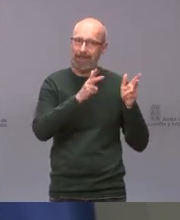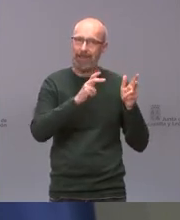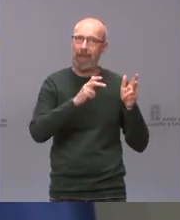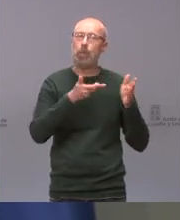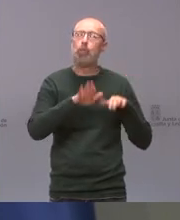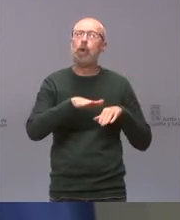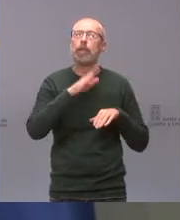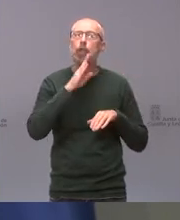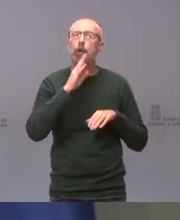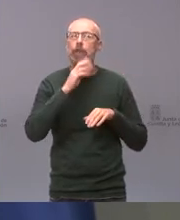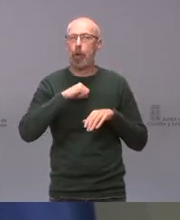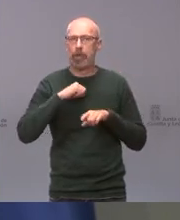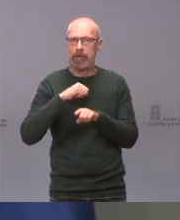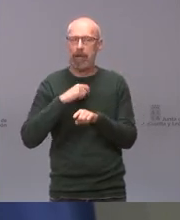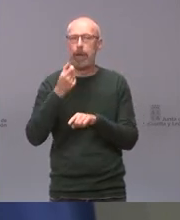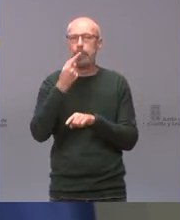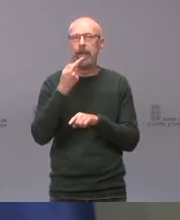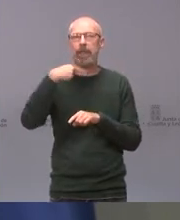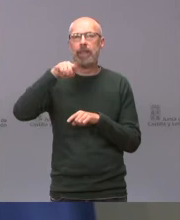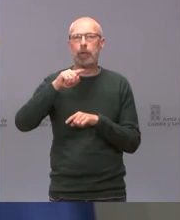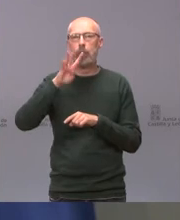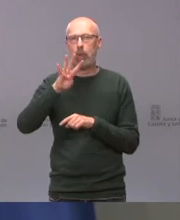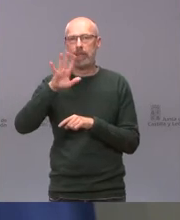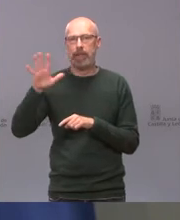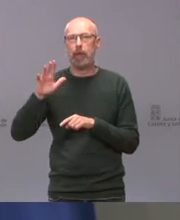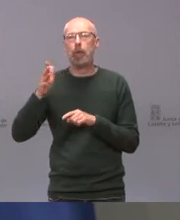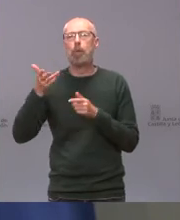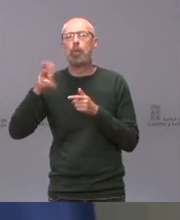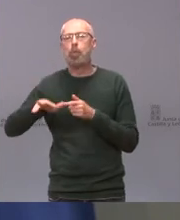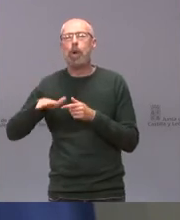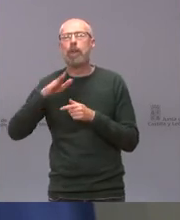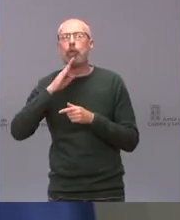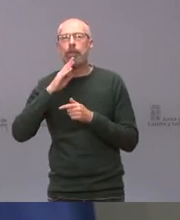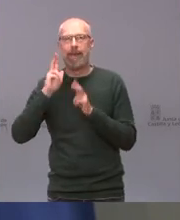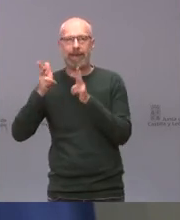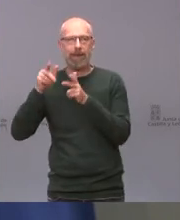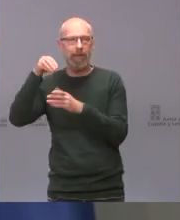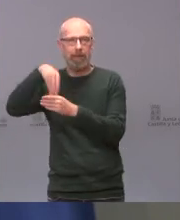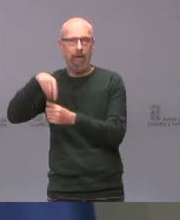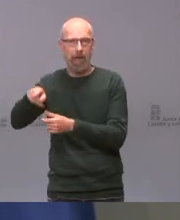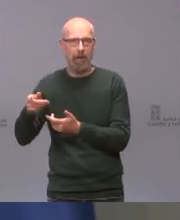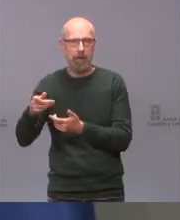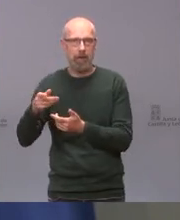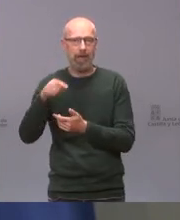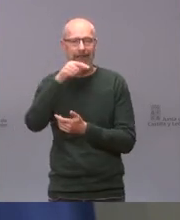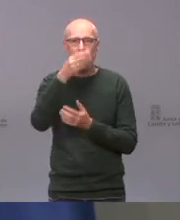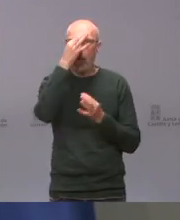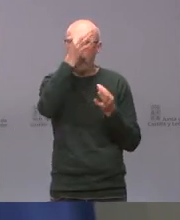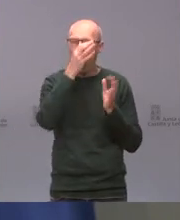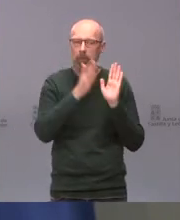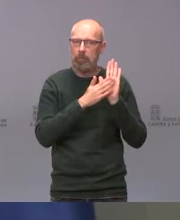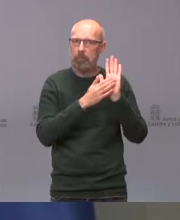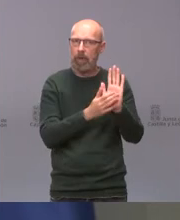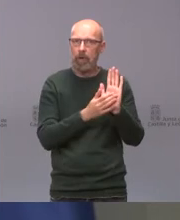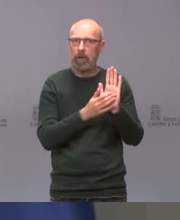y 1.145 en las residencias. Eso es lo que uno espera en un informe. Espera números,